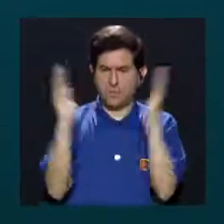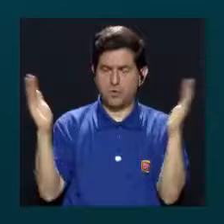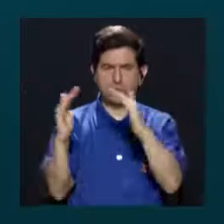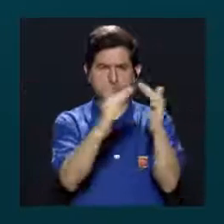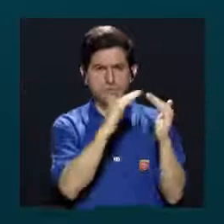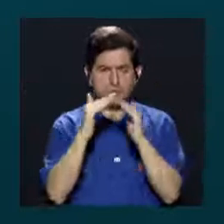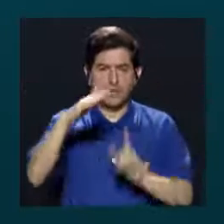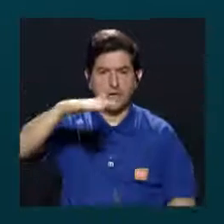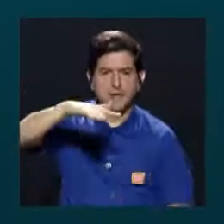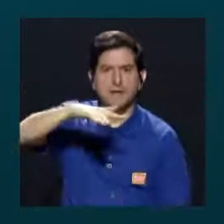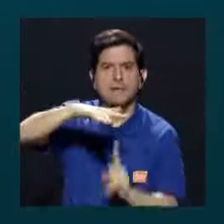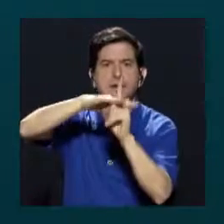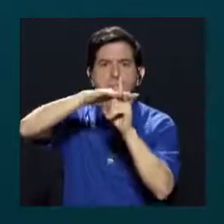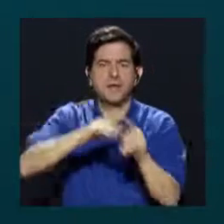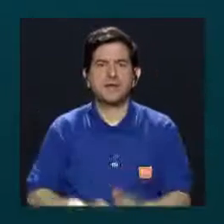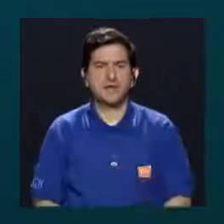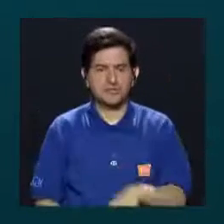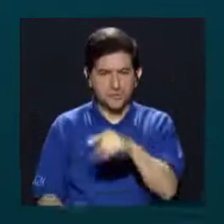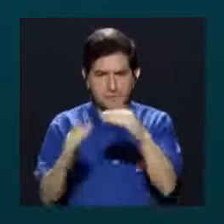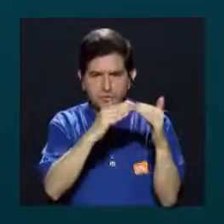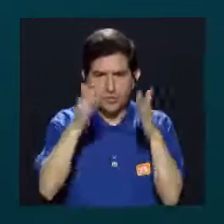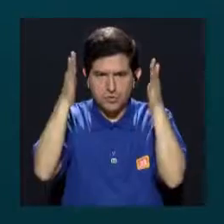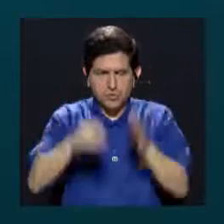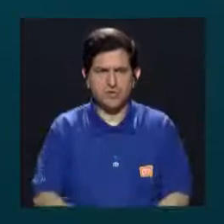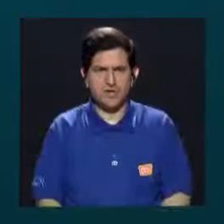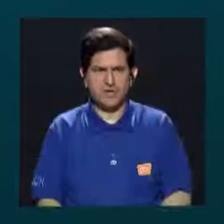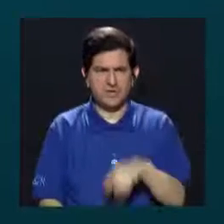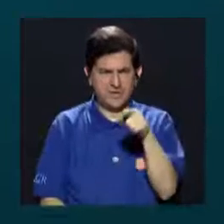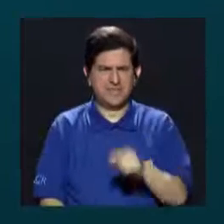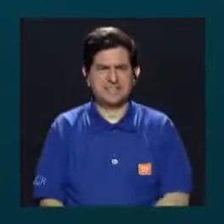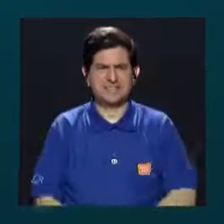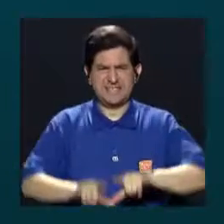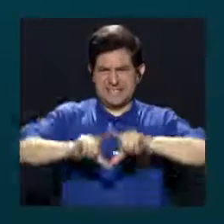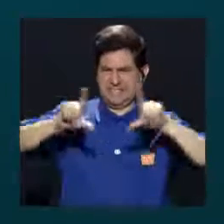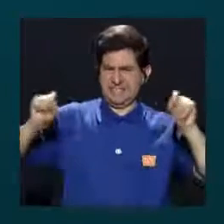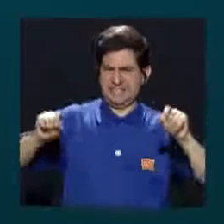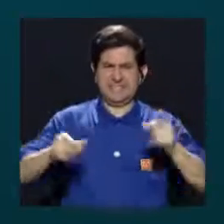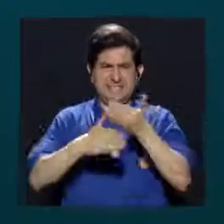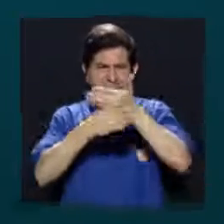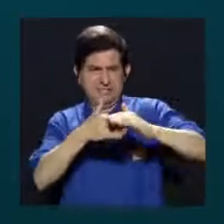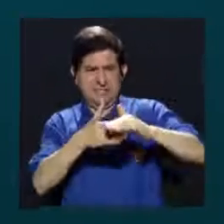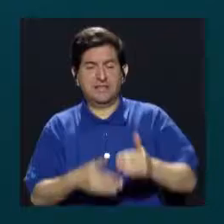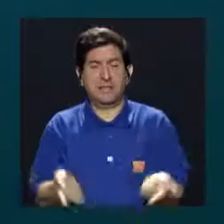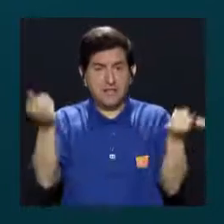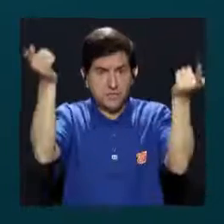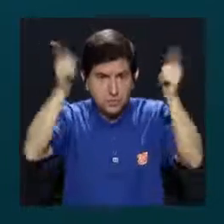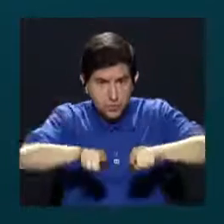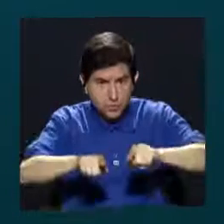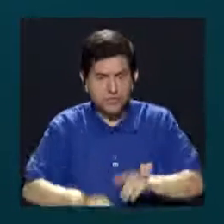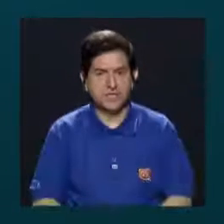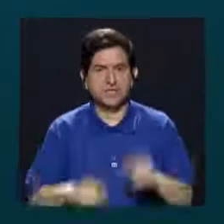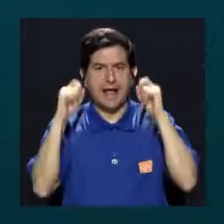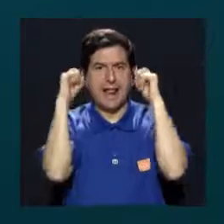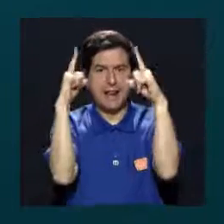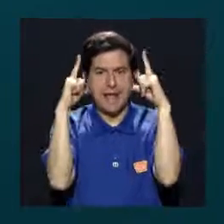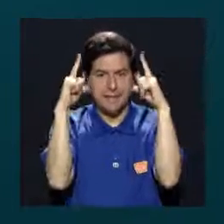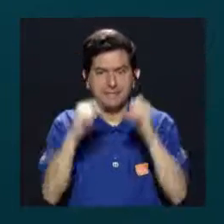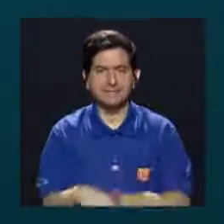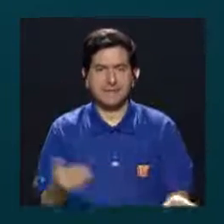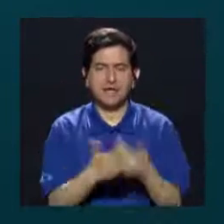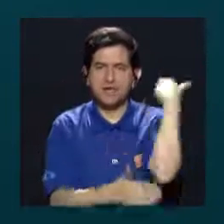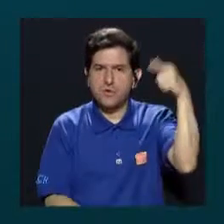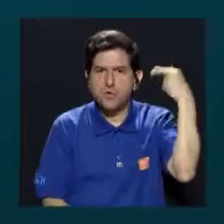la población y emergió de ella una ciudadanía arisca y polarizada lo sucedido es una señal de alerta